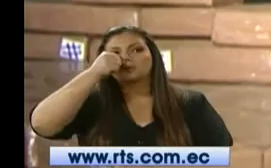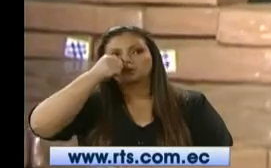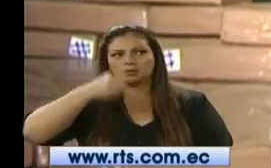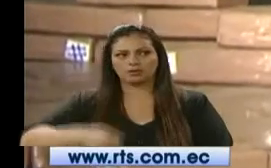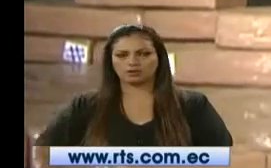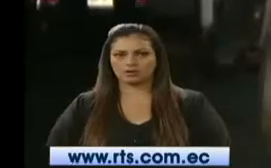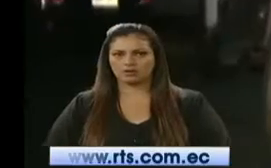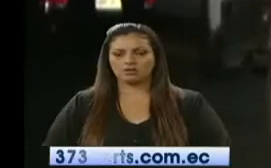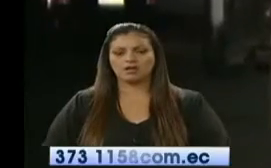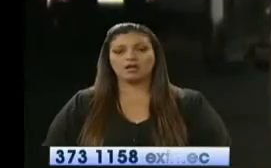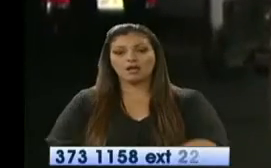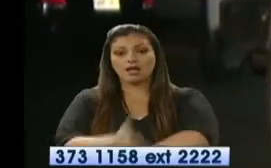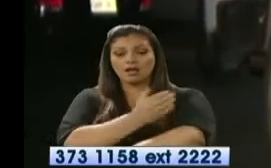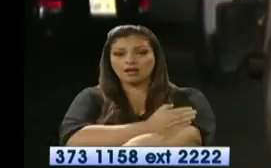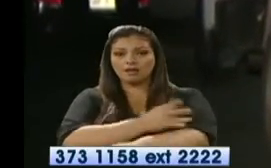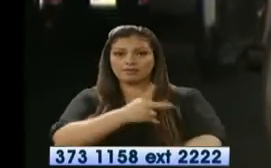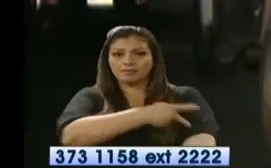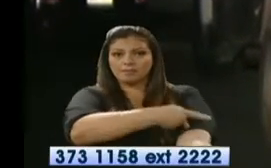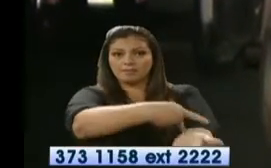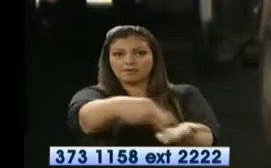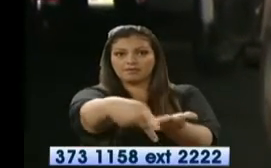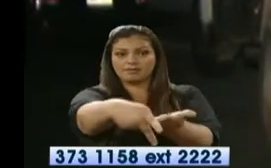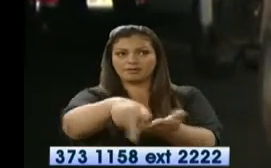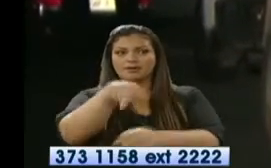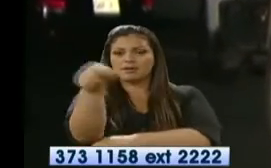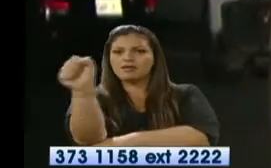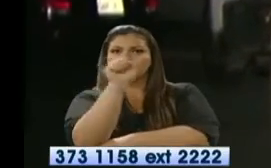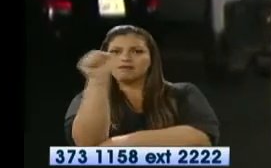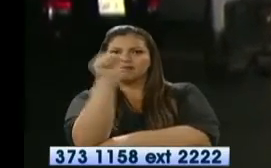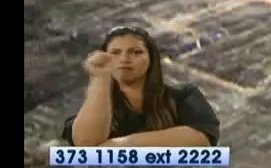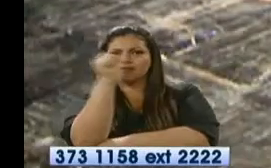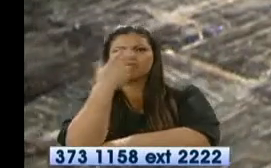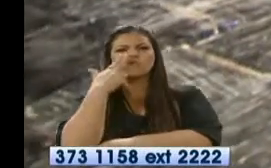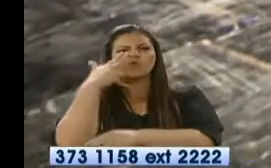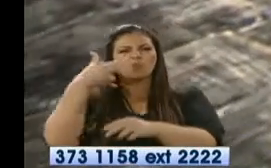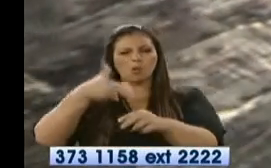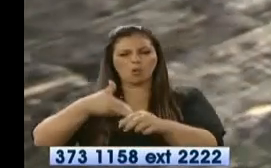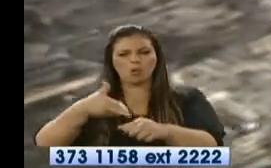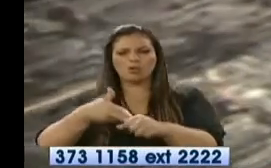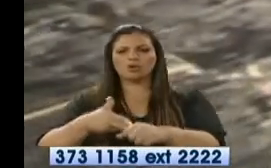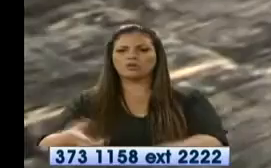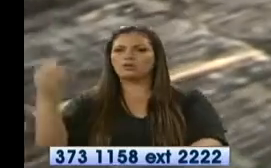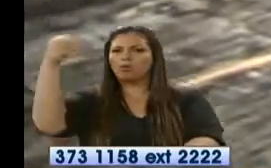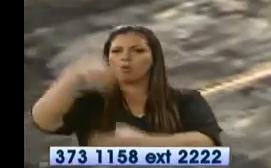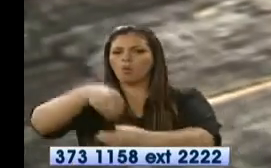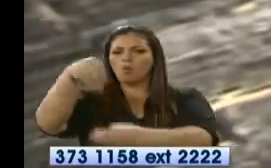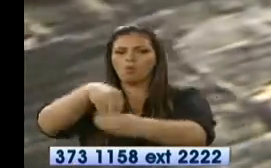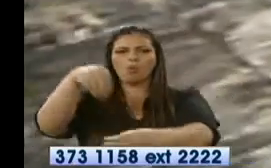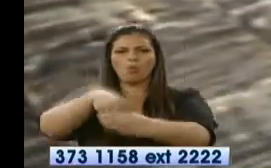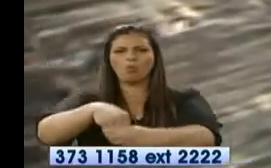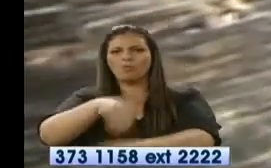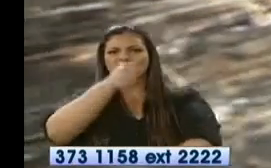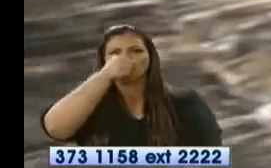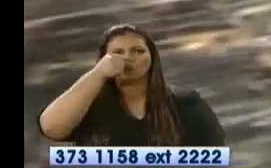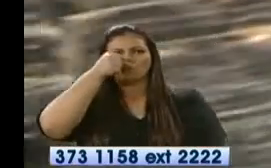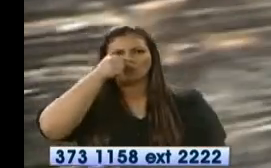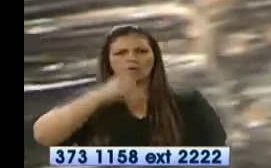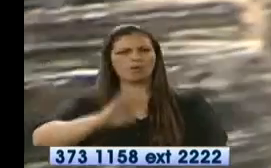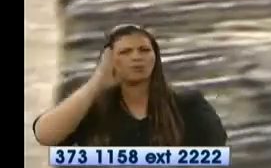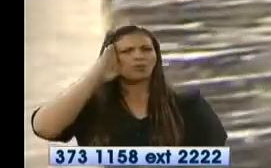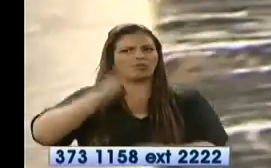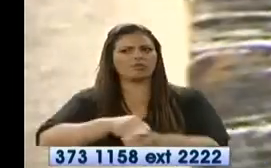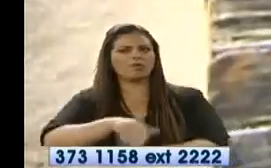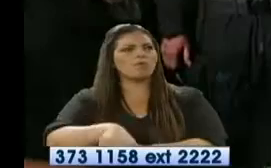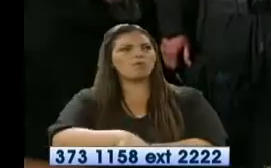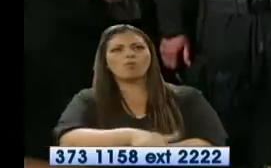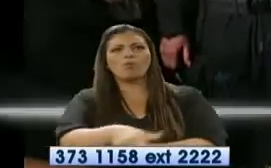a la altura de la avenida 25 de Julio. Al parecer, el alcaloide tenía como destino el puerto marítimo de